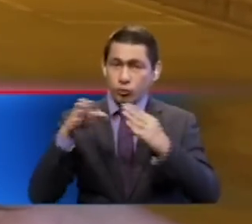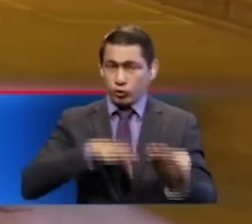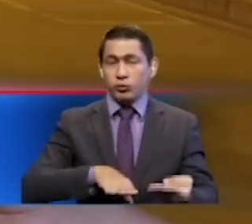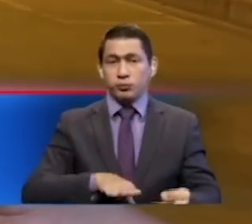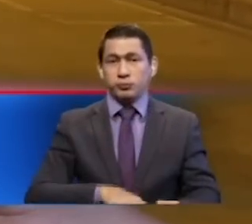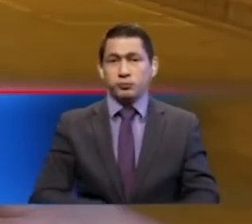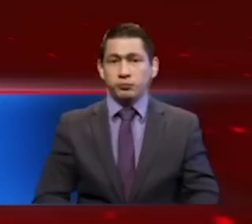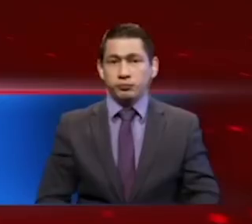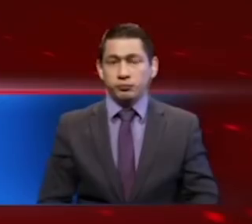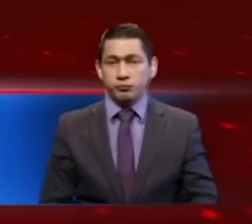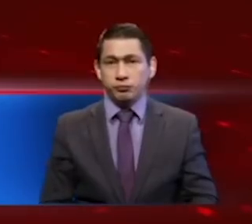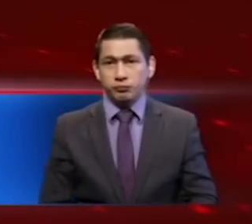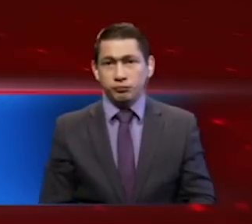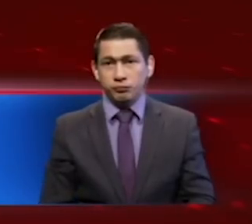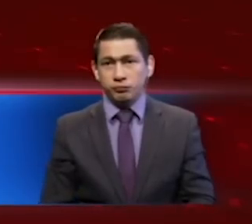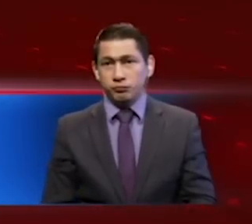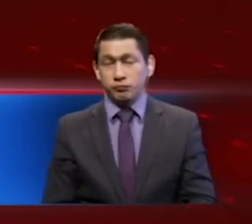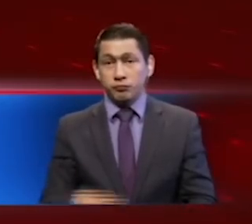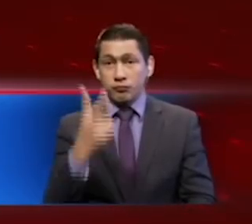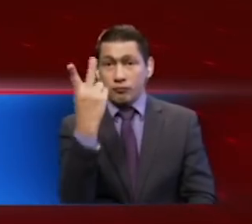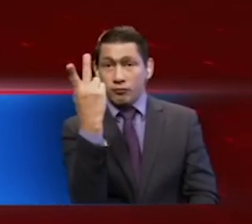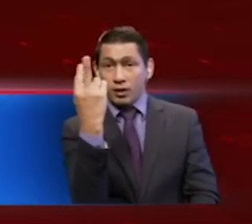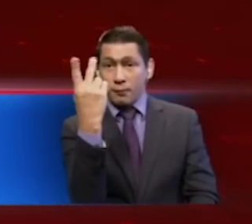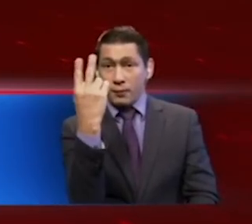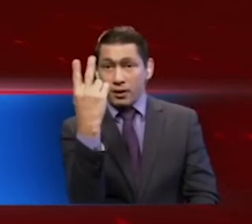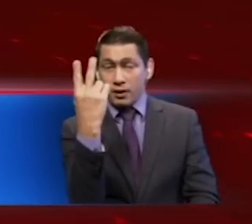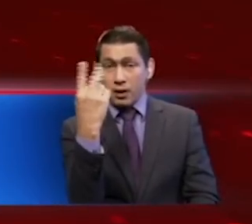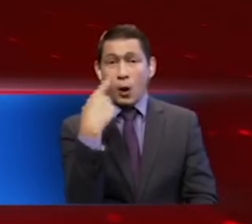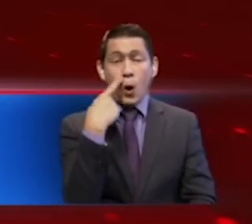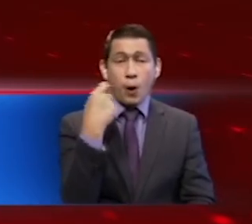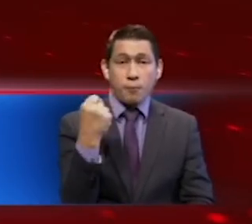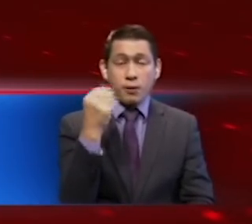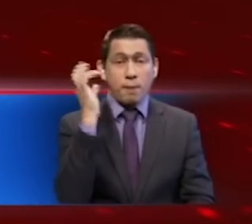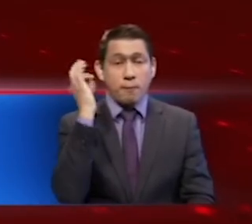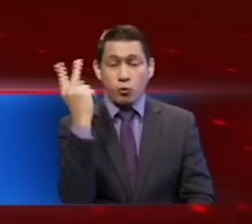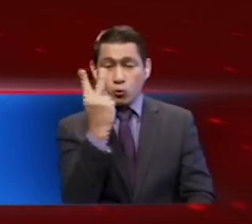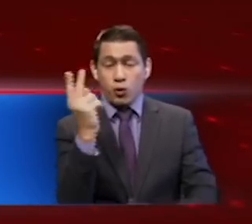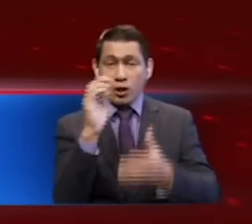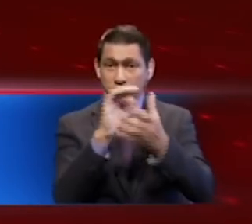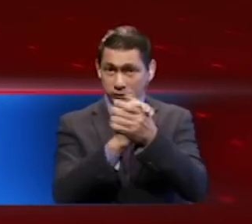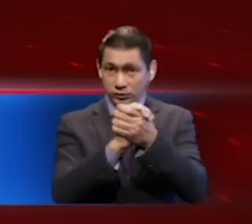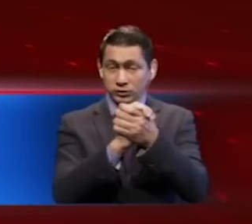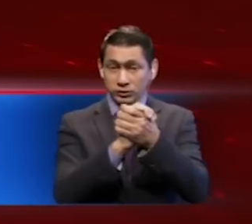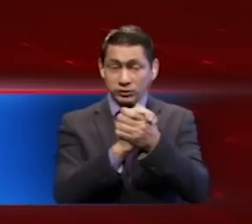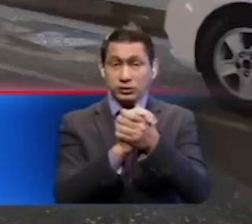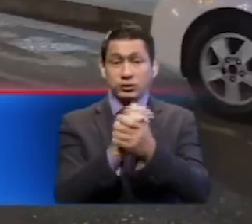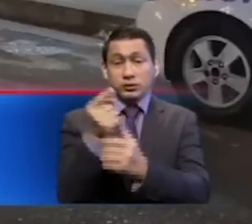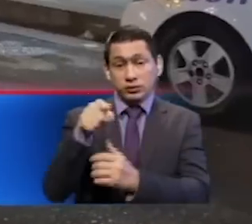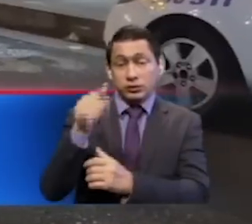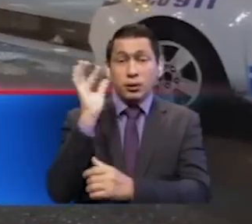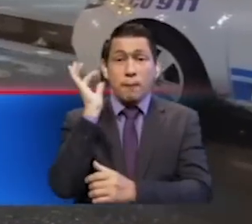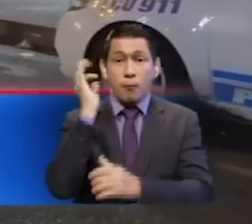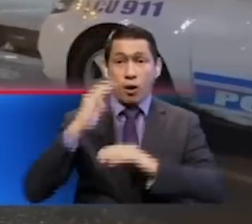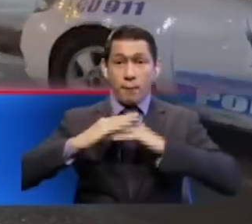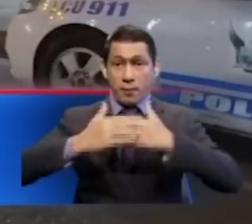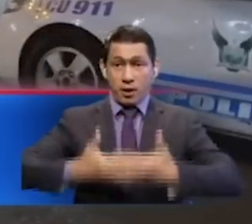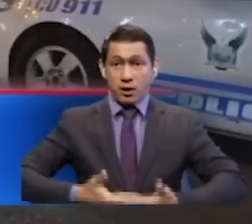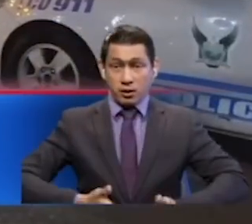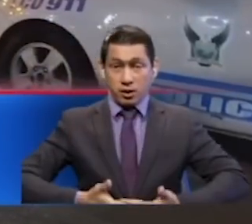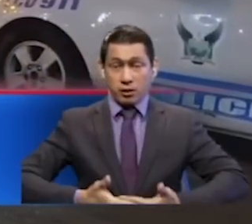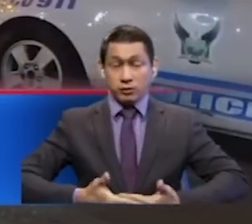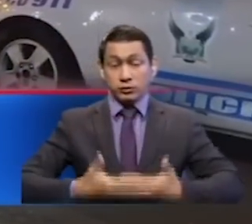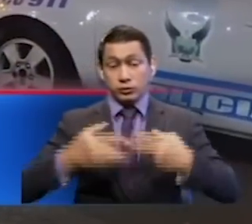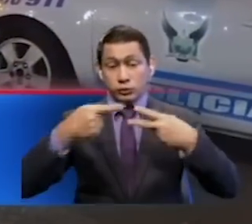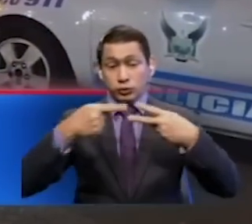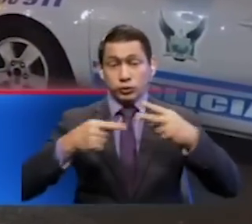este animalito falleció. La pareja de esposos herida, identificada como Maoli Garzón y Carlos Arizaga, fueron trasladados hasta el